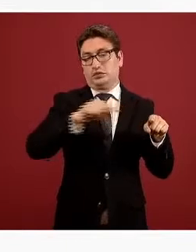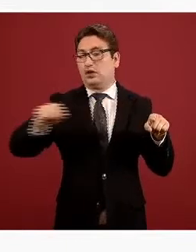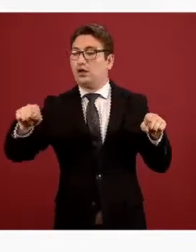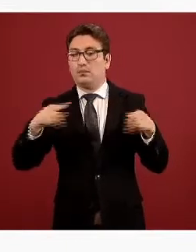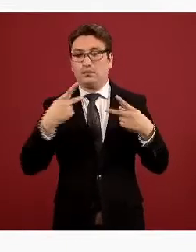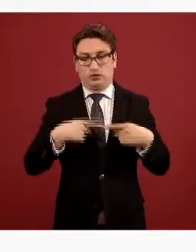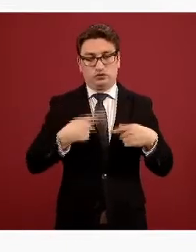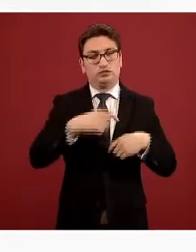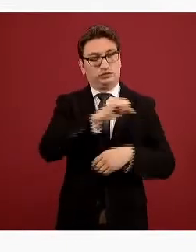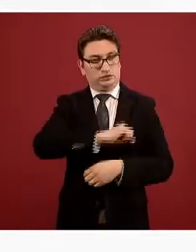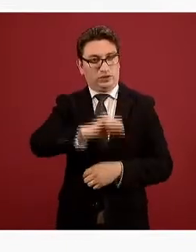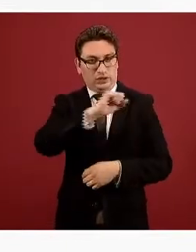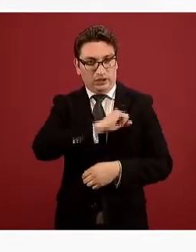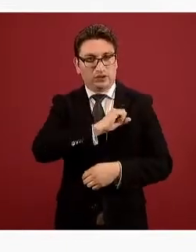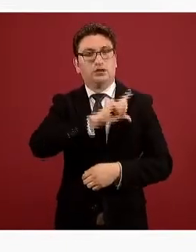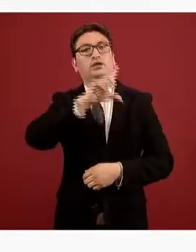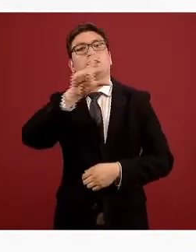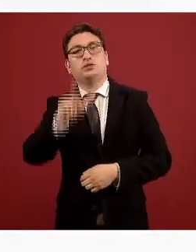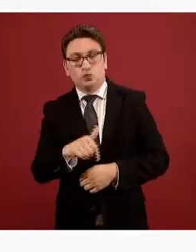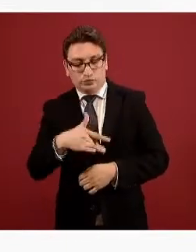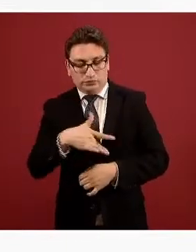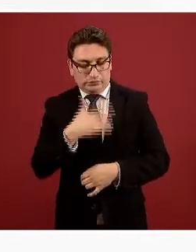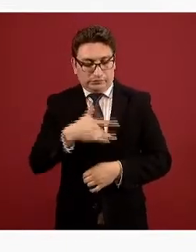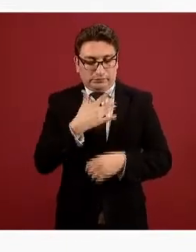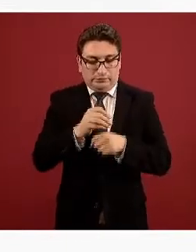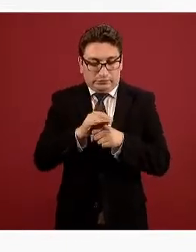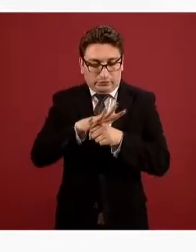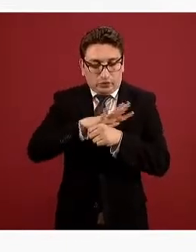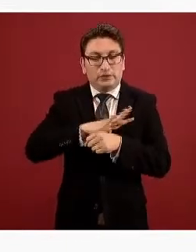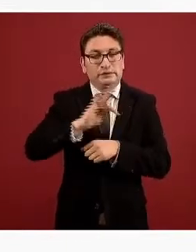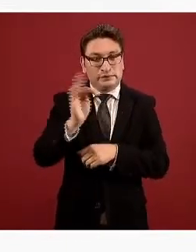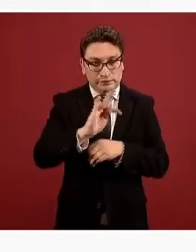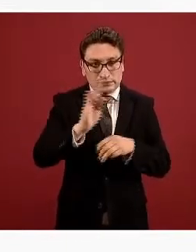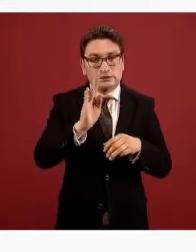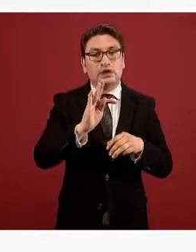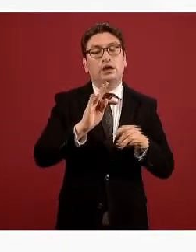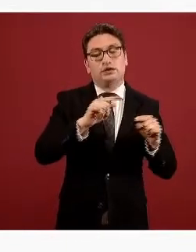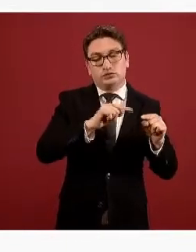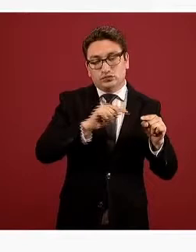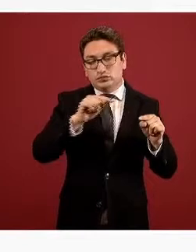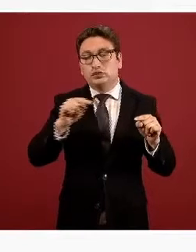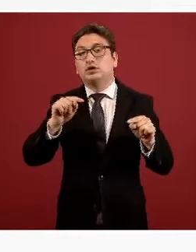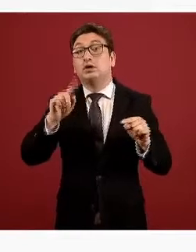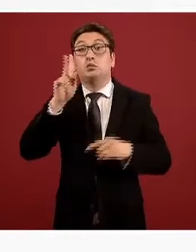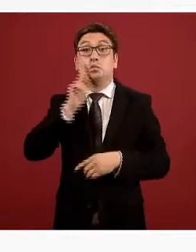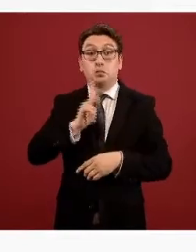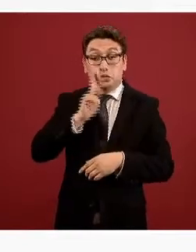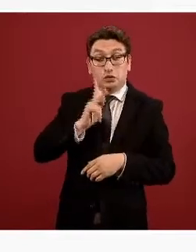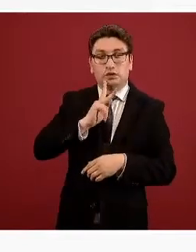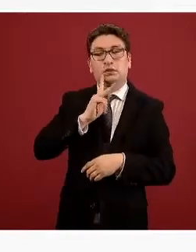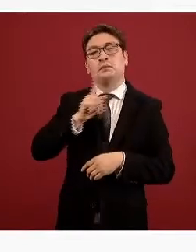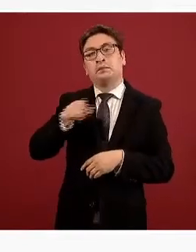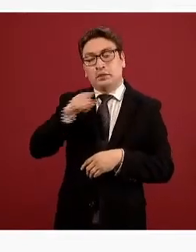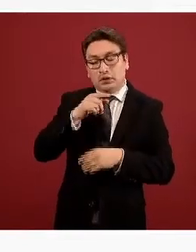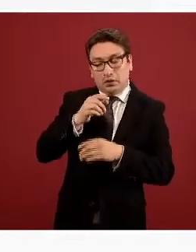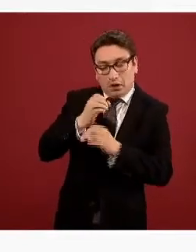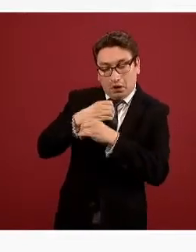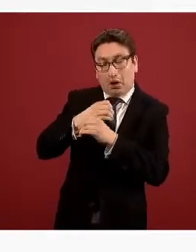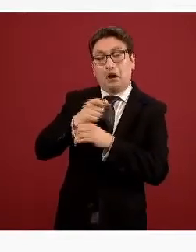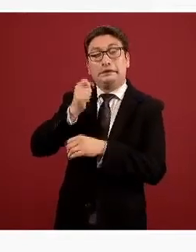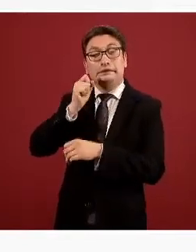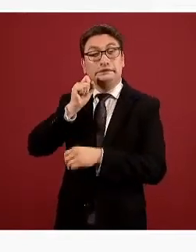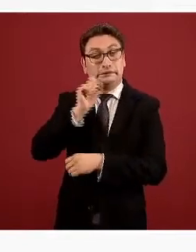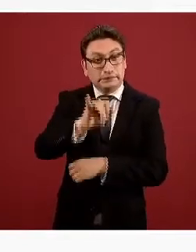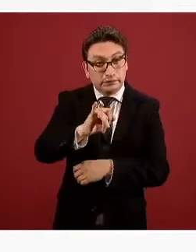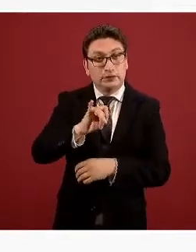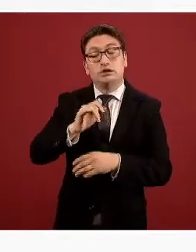sanas y luego presentan los síntomas de COVID, son casos sospechosos, se les realizan pruebas, puede ser que se confirma y son